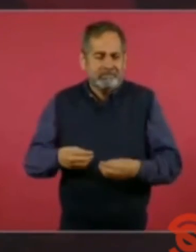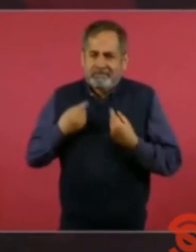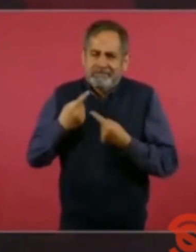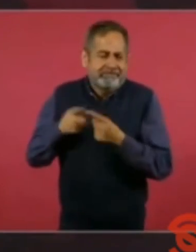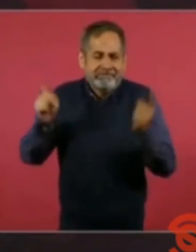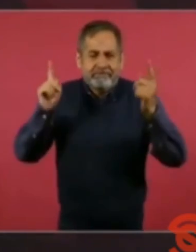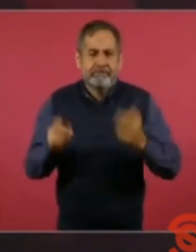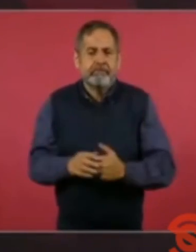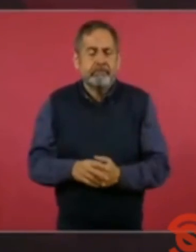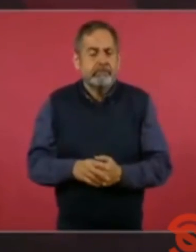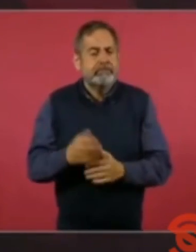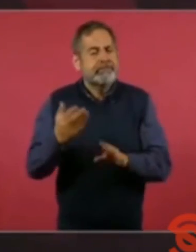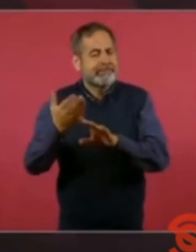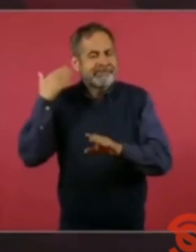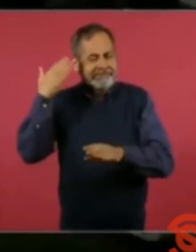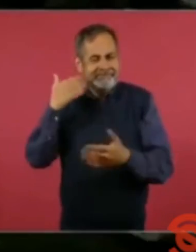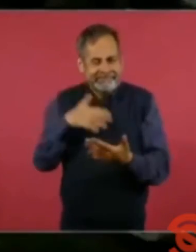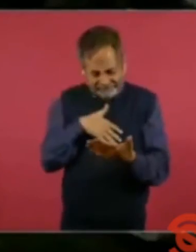más sano